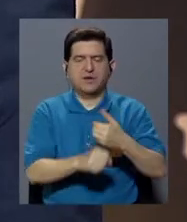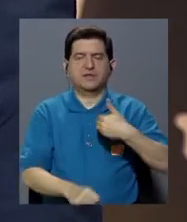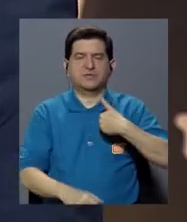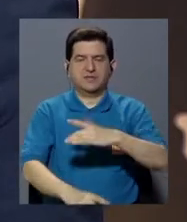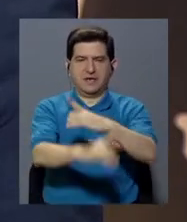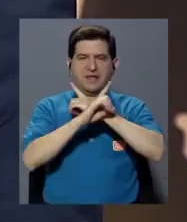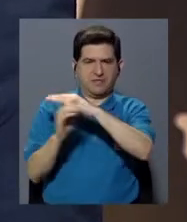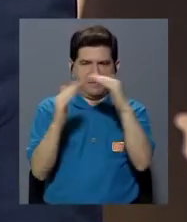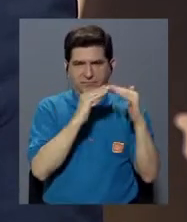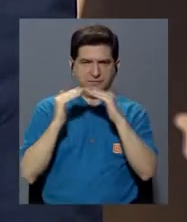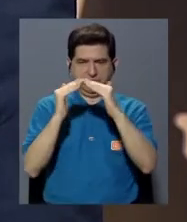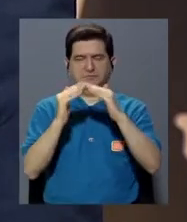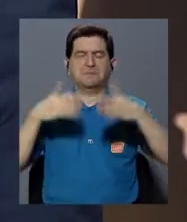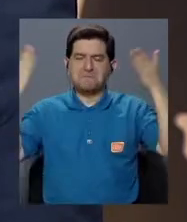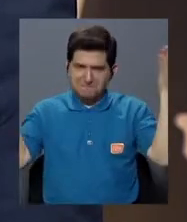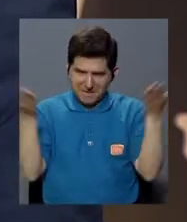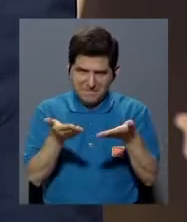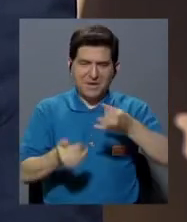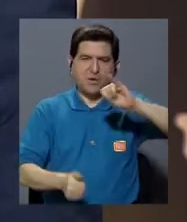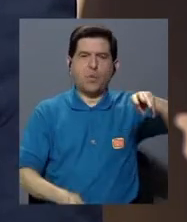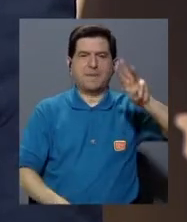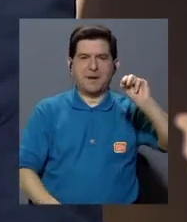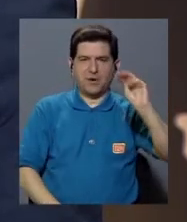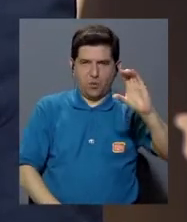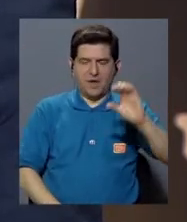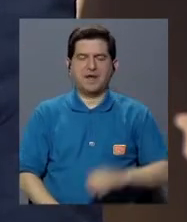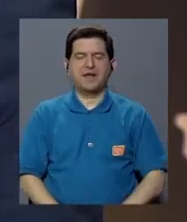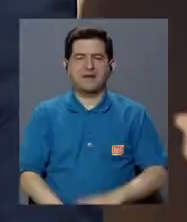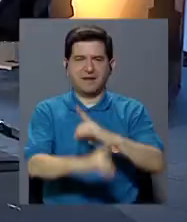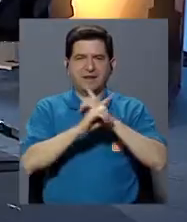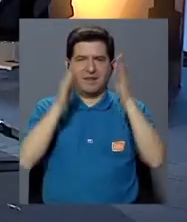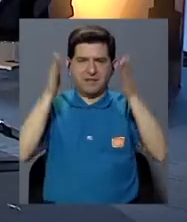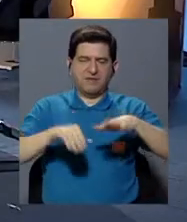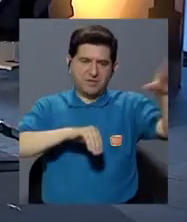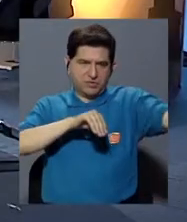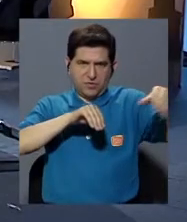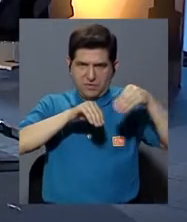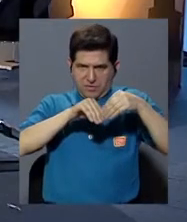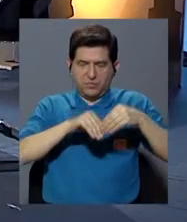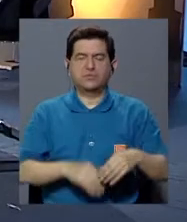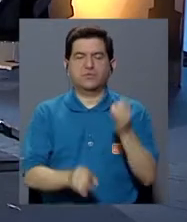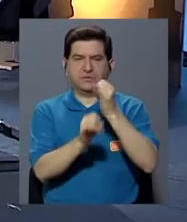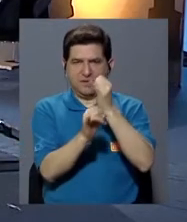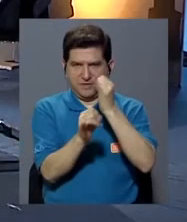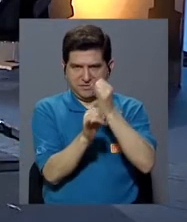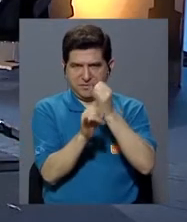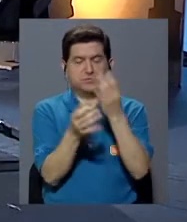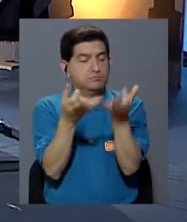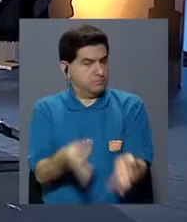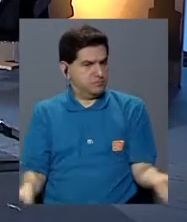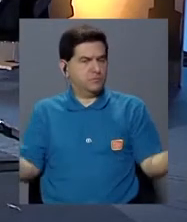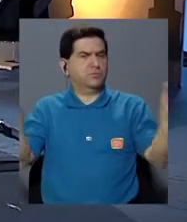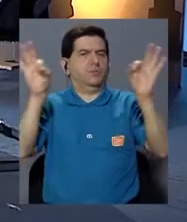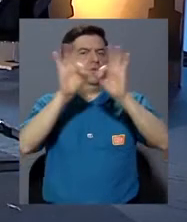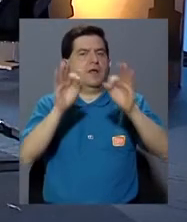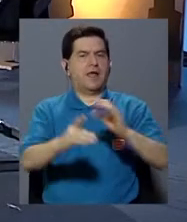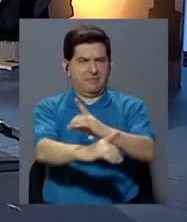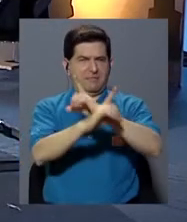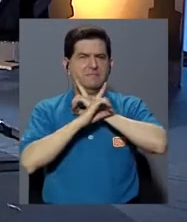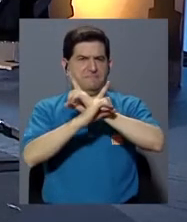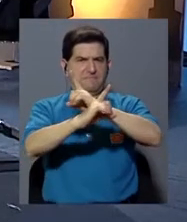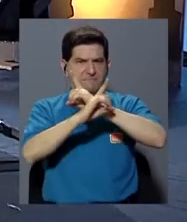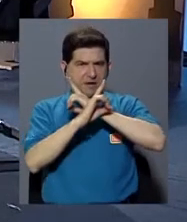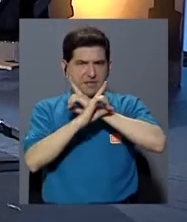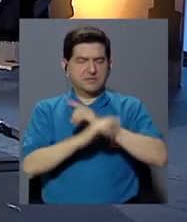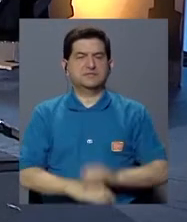Defensoría. Así que bienvenido, don Juan Manuel Cordero, defensor adjunto de esta institución tan importante en la defensa